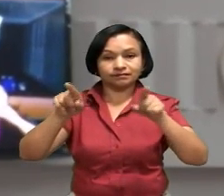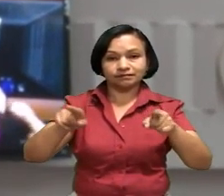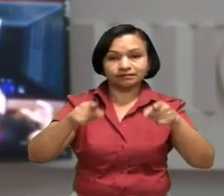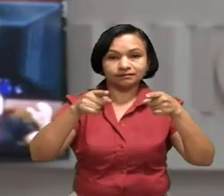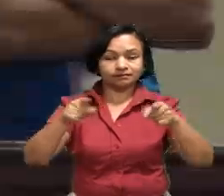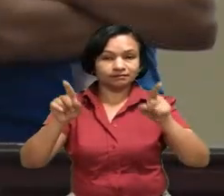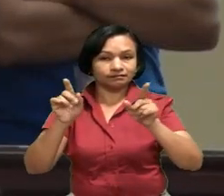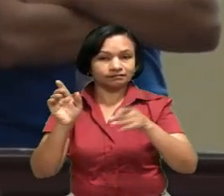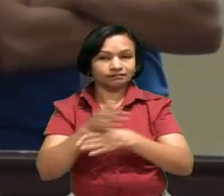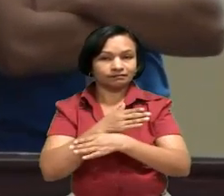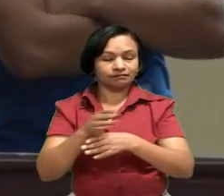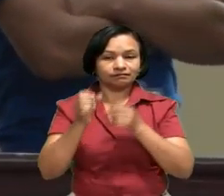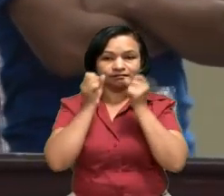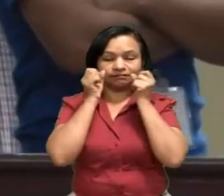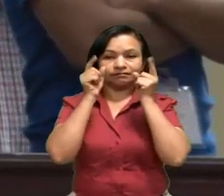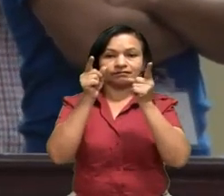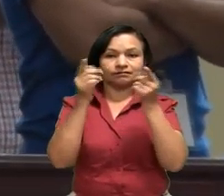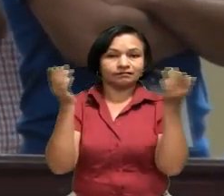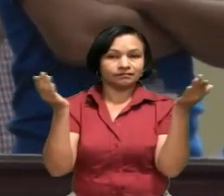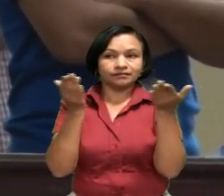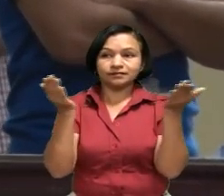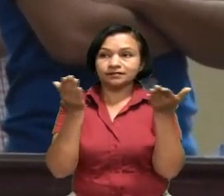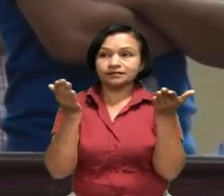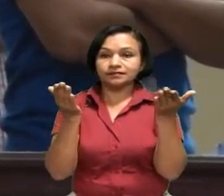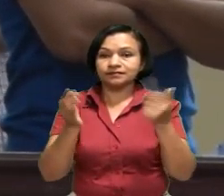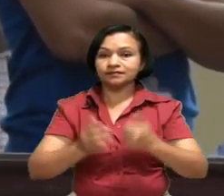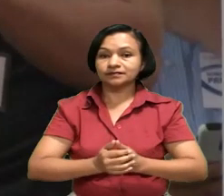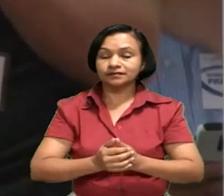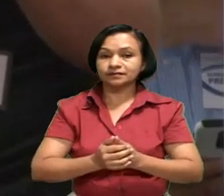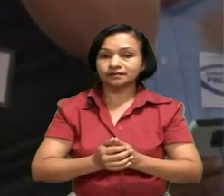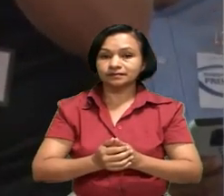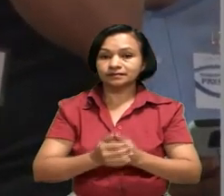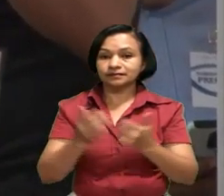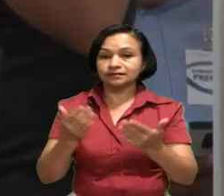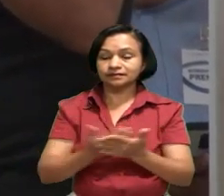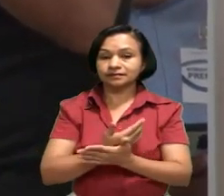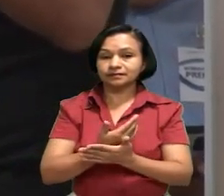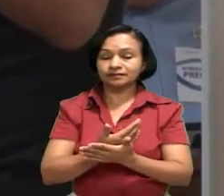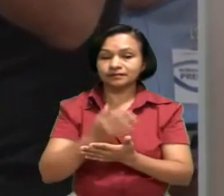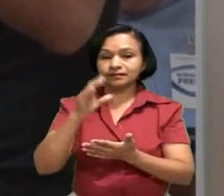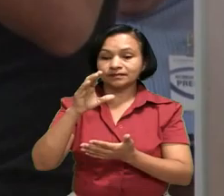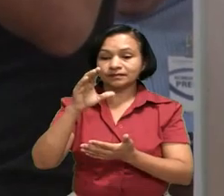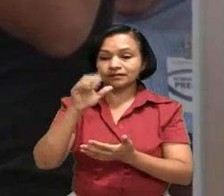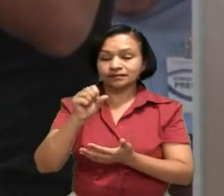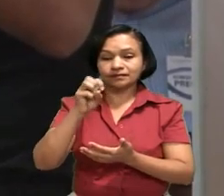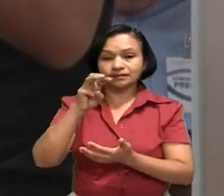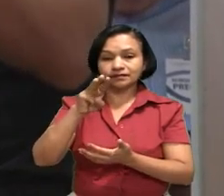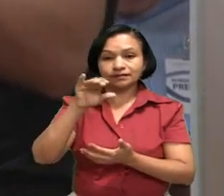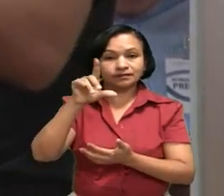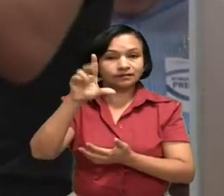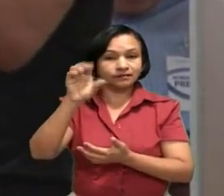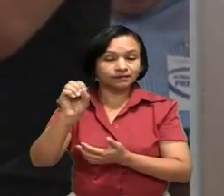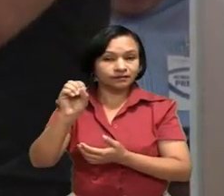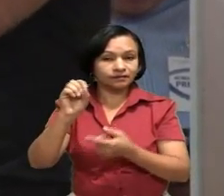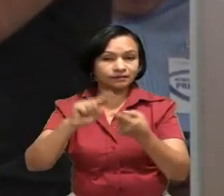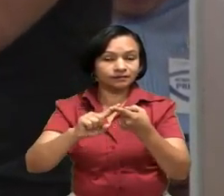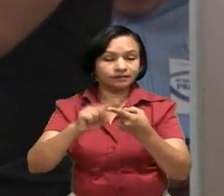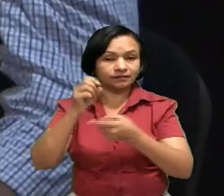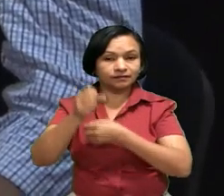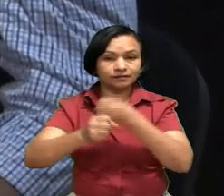te asustas con esos esos nuevos ritmos camilo sesto que pertenece a los